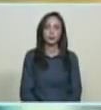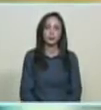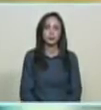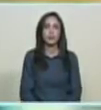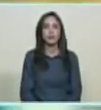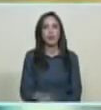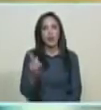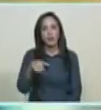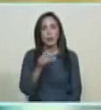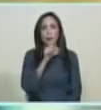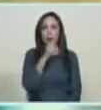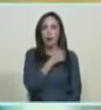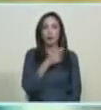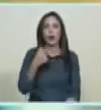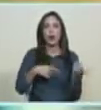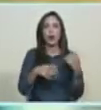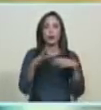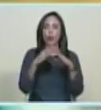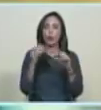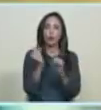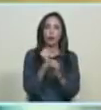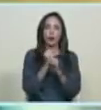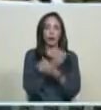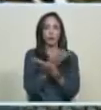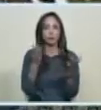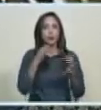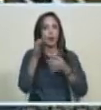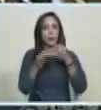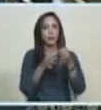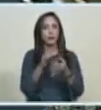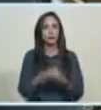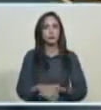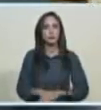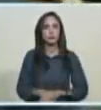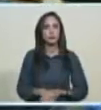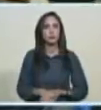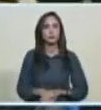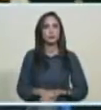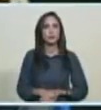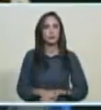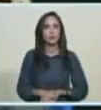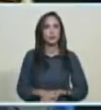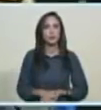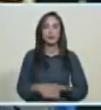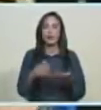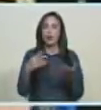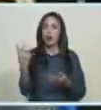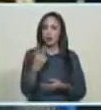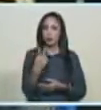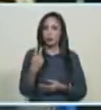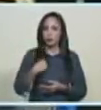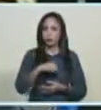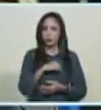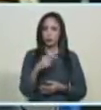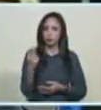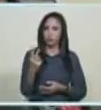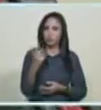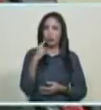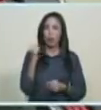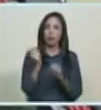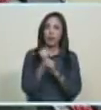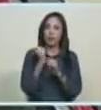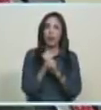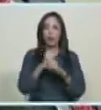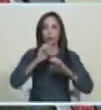para la clase media venezolana. Por favor, ministro. Sí, presidente, nosotros hemos hecho un plan de